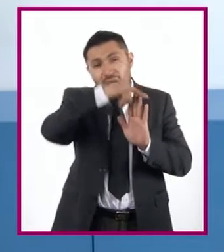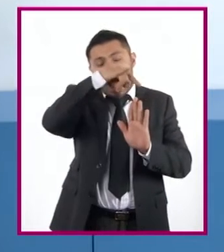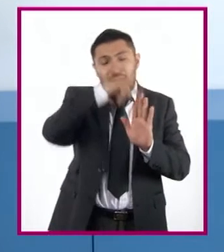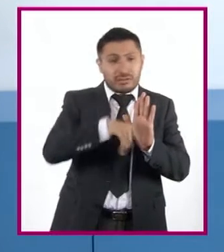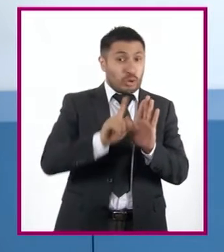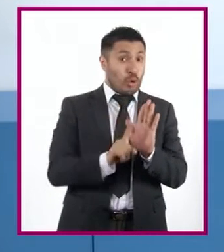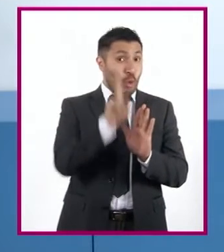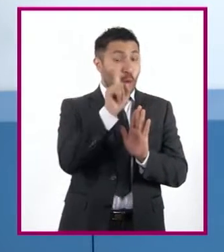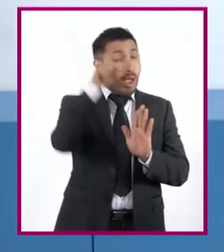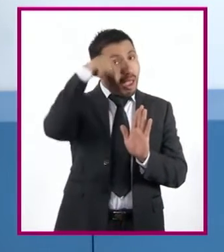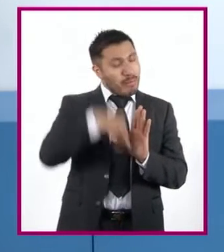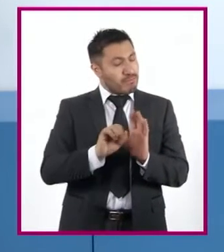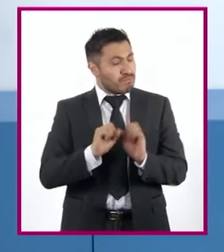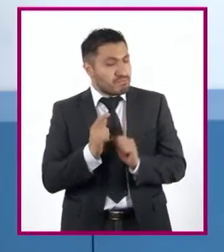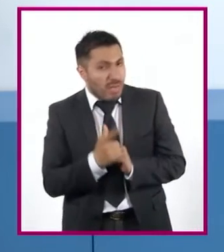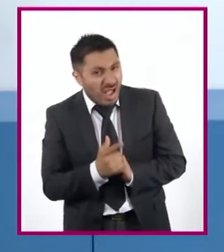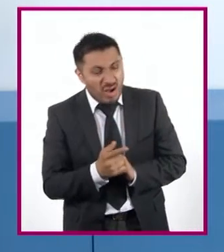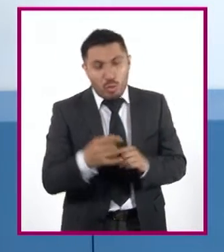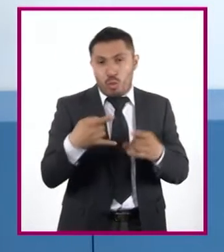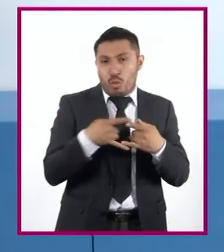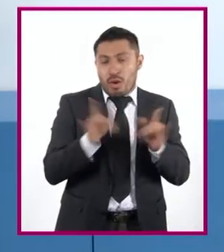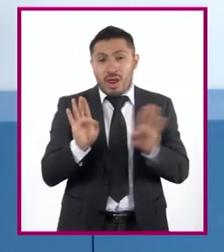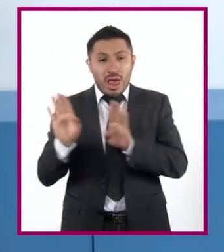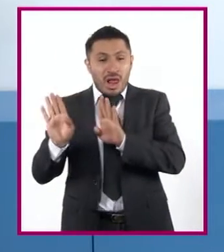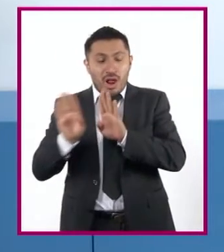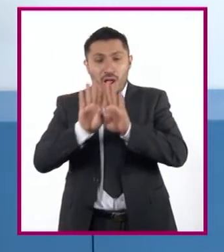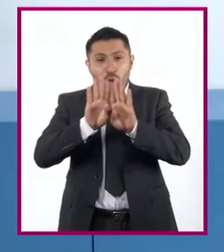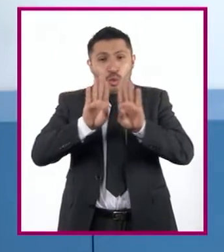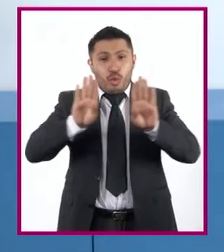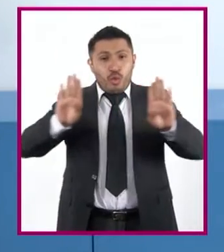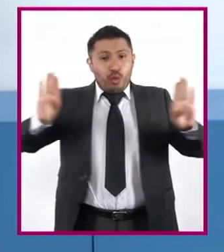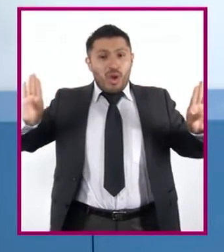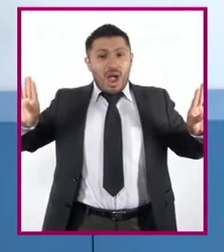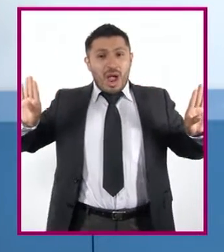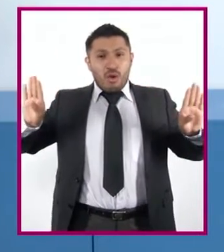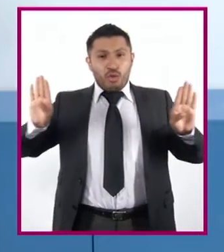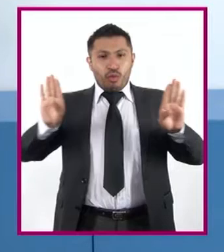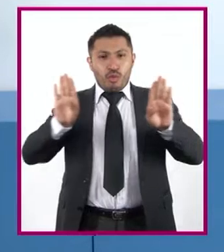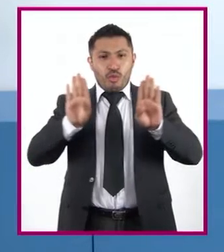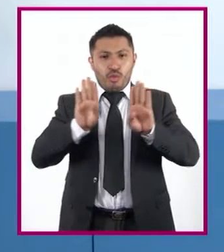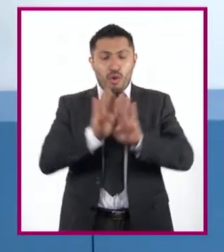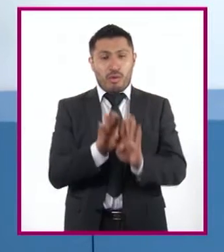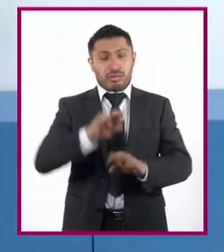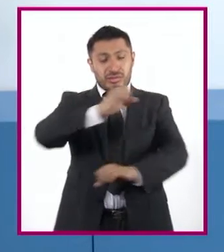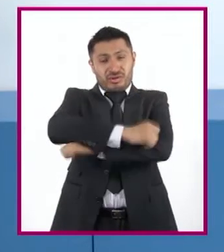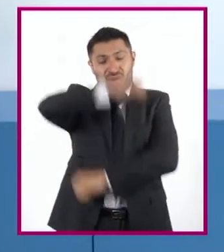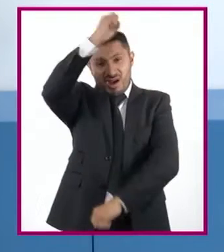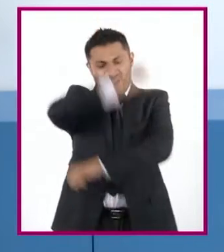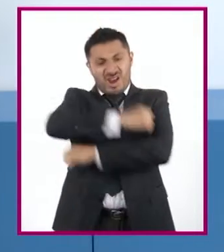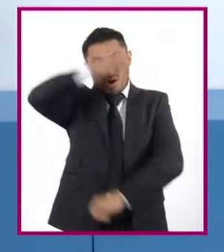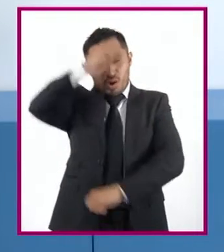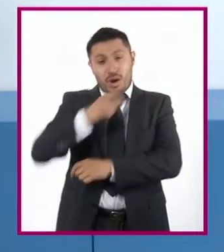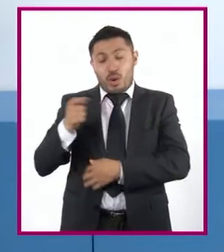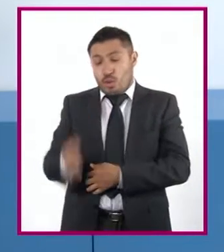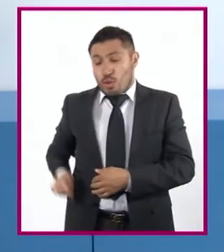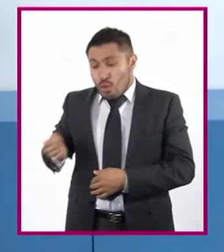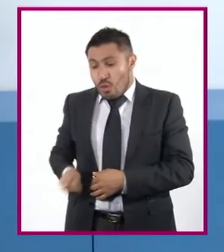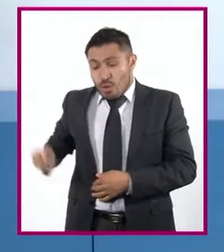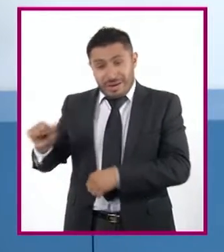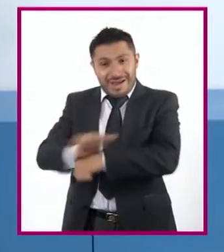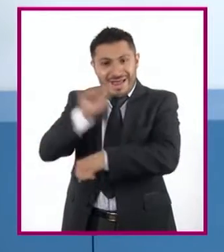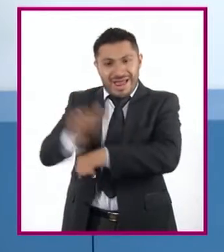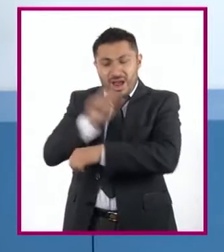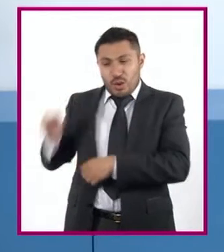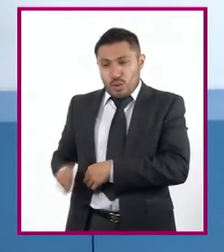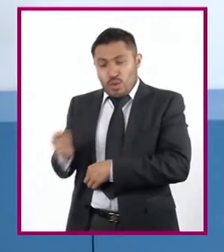cuando baja, una puerta corrediza cuando se abre o se cierra, la ventana de un automóvil cuando la abres o la